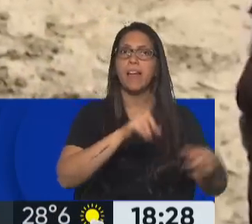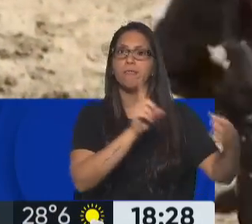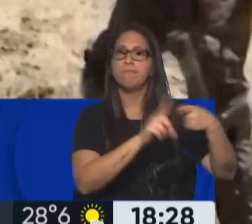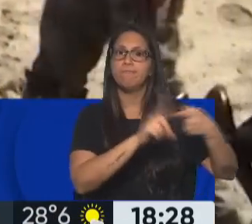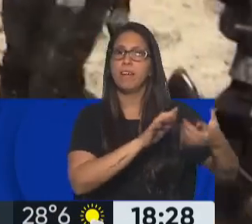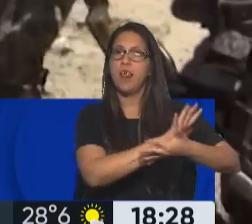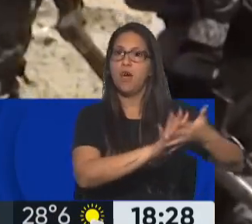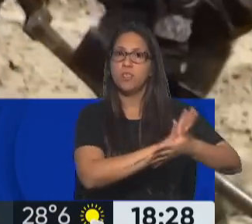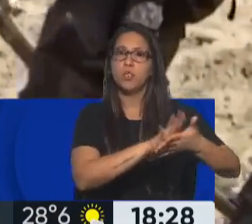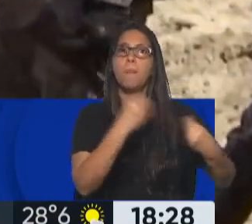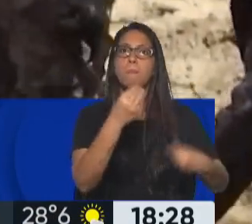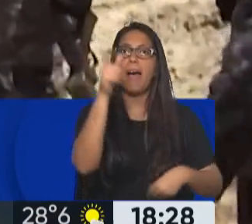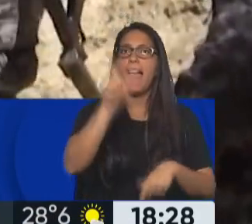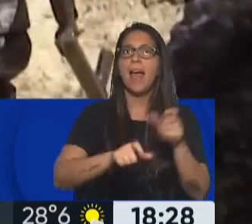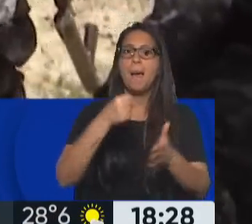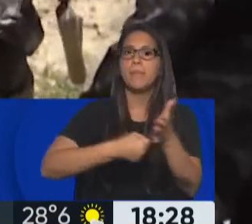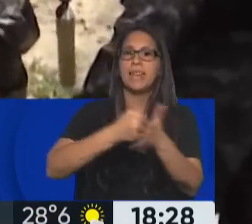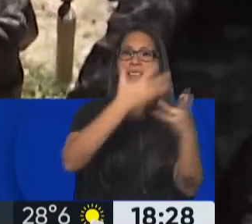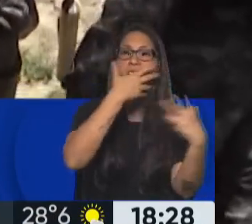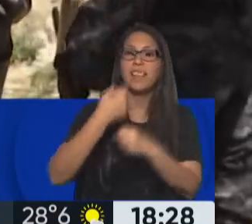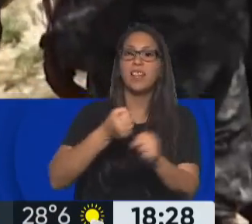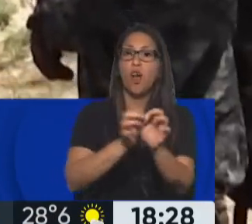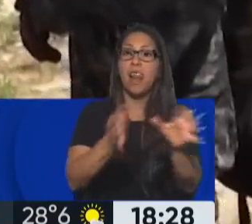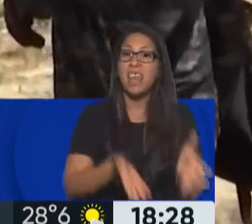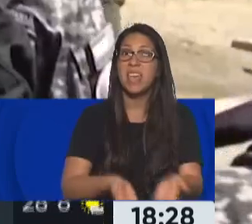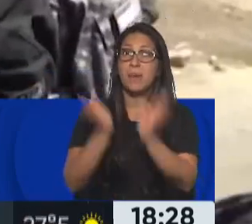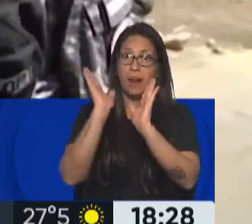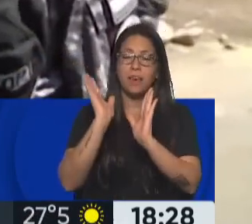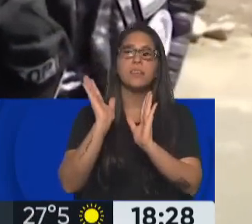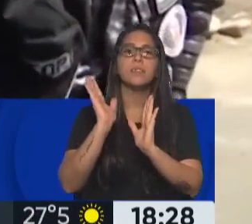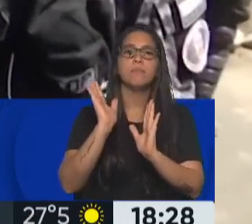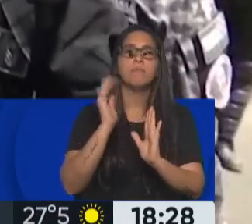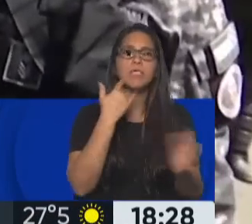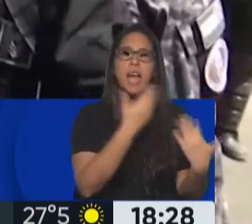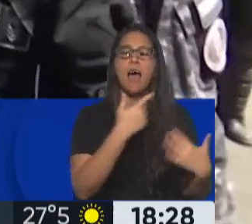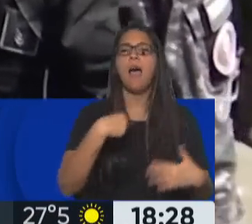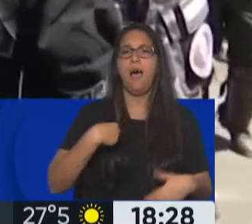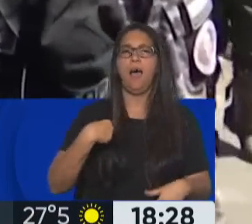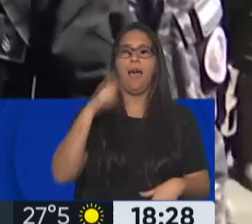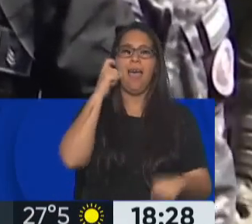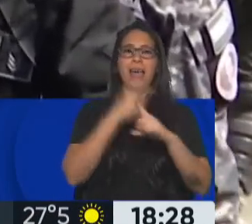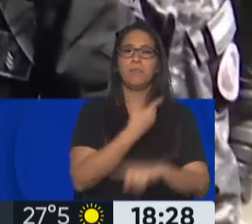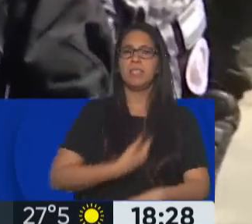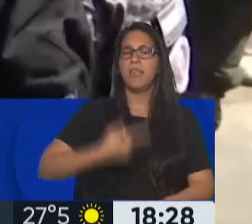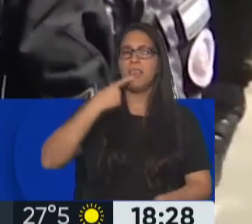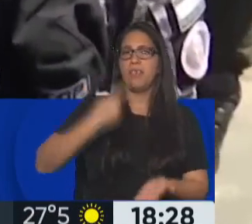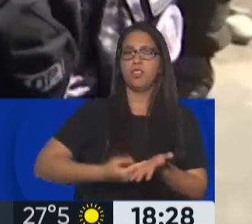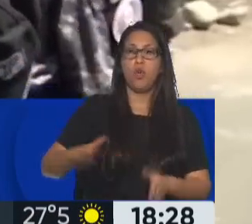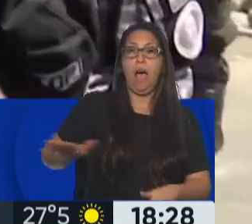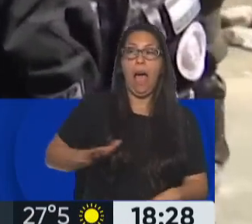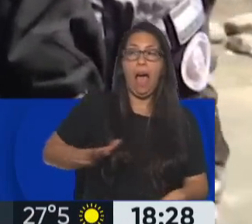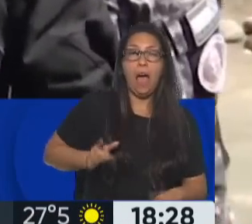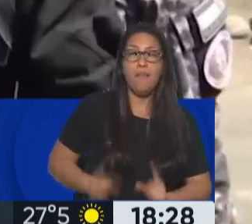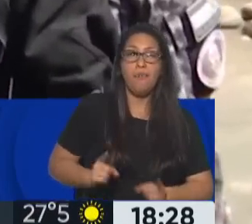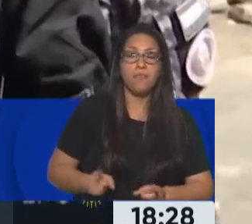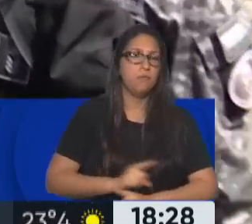Arce para la liberación de militantes detenidos durante los bloqueos, el expresidente abandona la medida de fuerza que inició